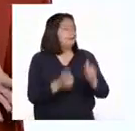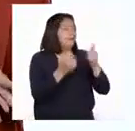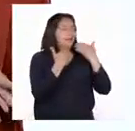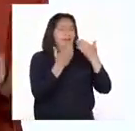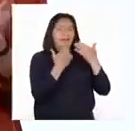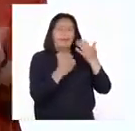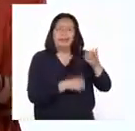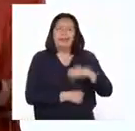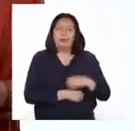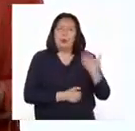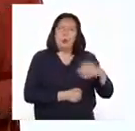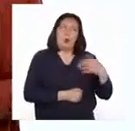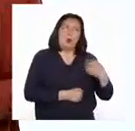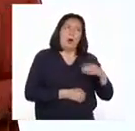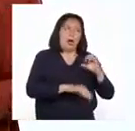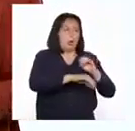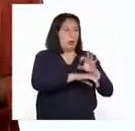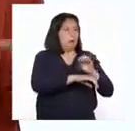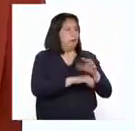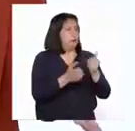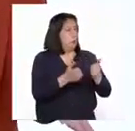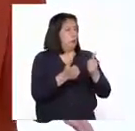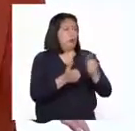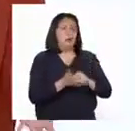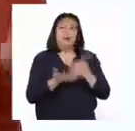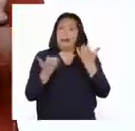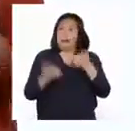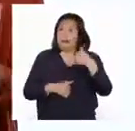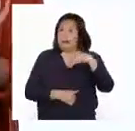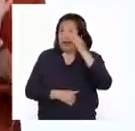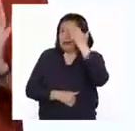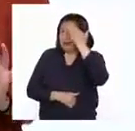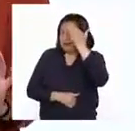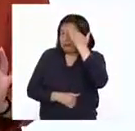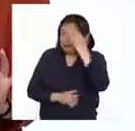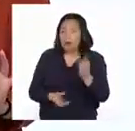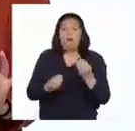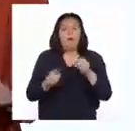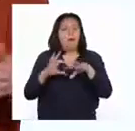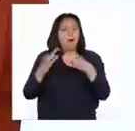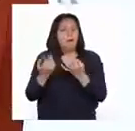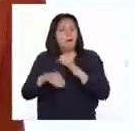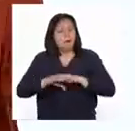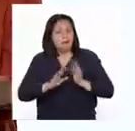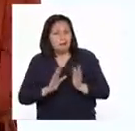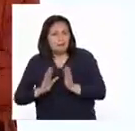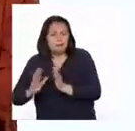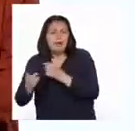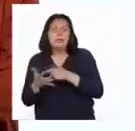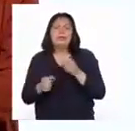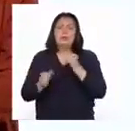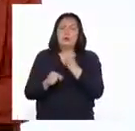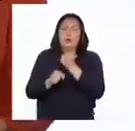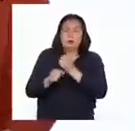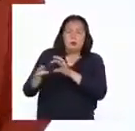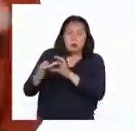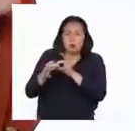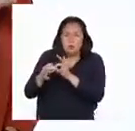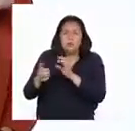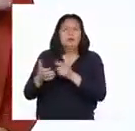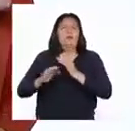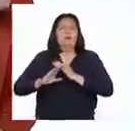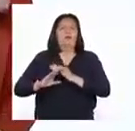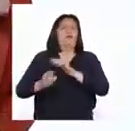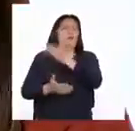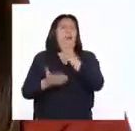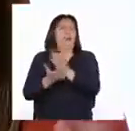Muchas gracias por estas geniales recomendaciones. Ahora sabemos cómo las familias se organizan y trabajan juntos para enfrentar